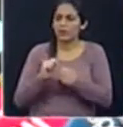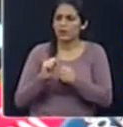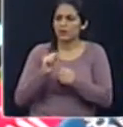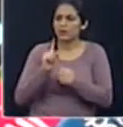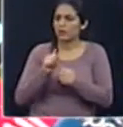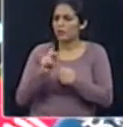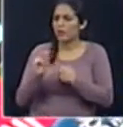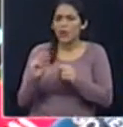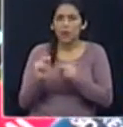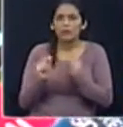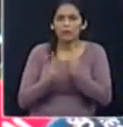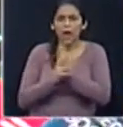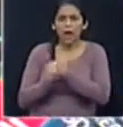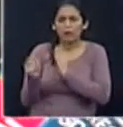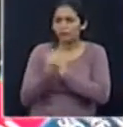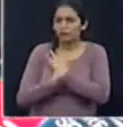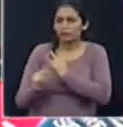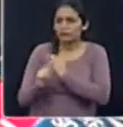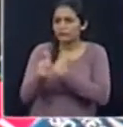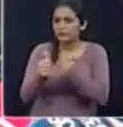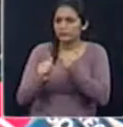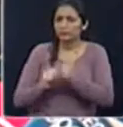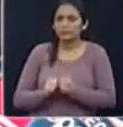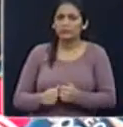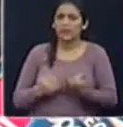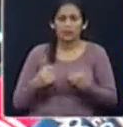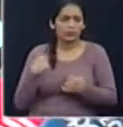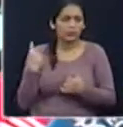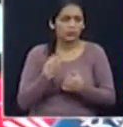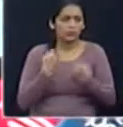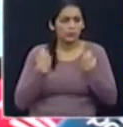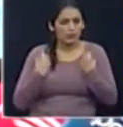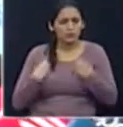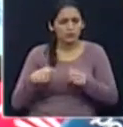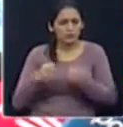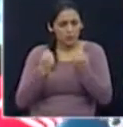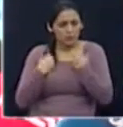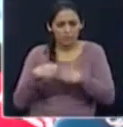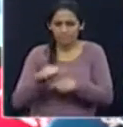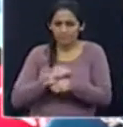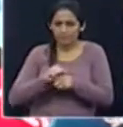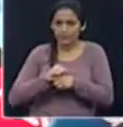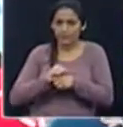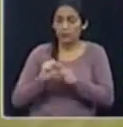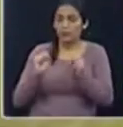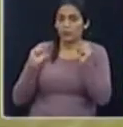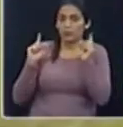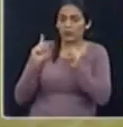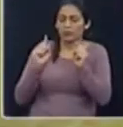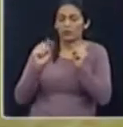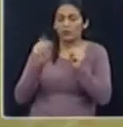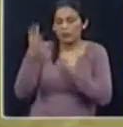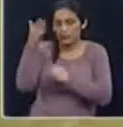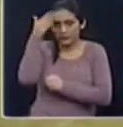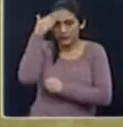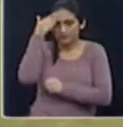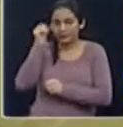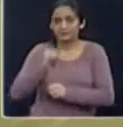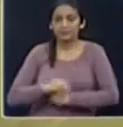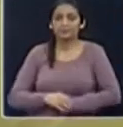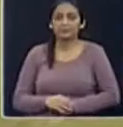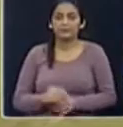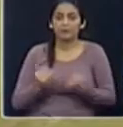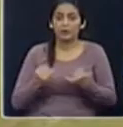Creo que si no estamos atentos no pueden convertir, porque creo que nosotros estamos trabajando para esto, para que no nos cause sorpresa y hacer las cosas de la mejor manera. Los toreros quieren acercarse a los líderes